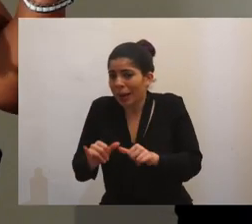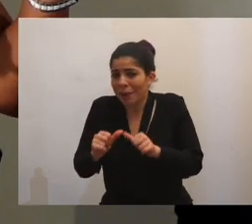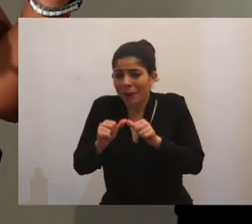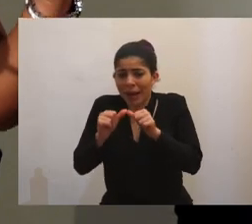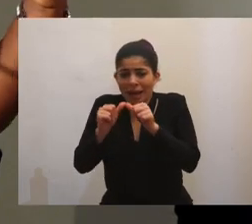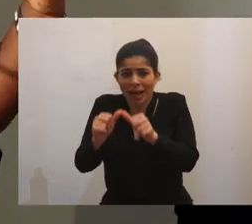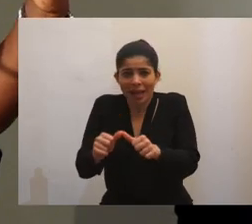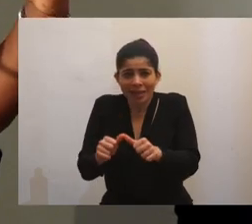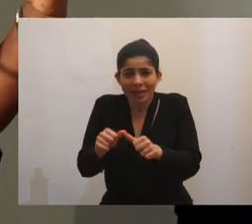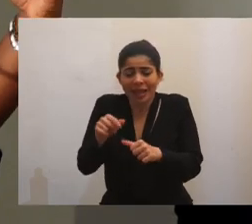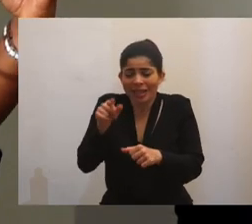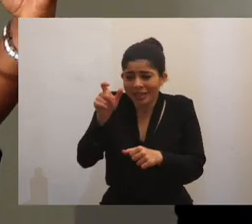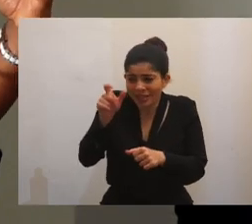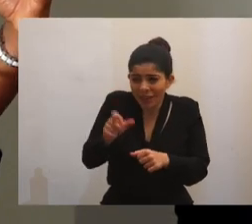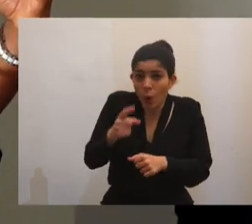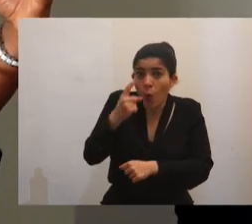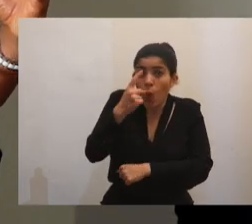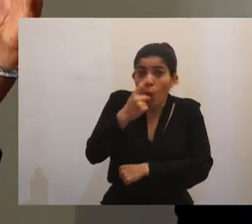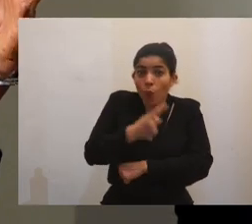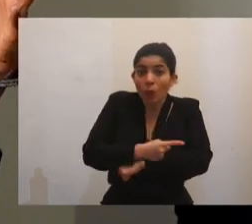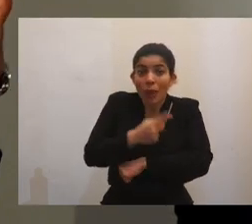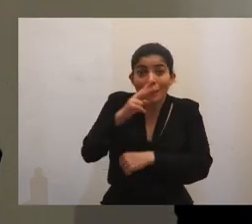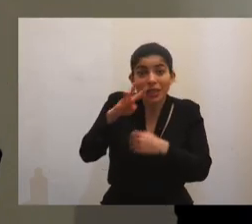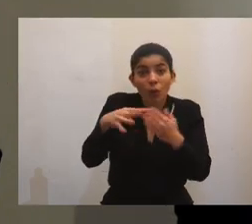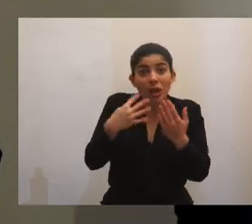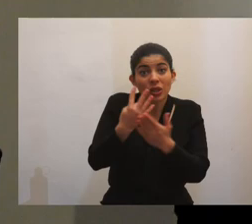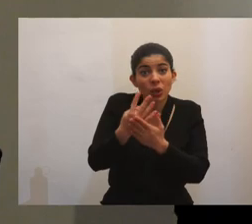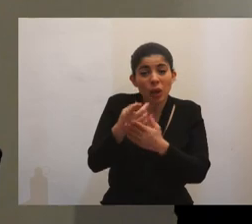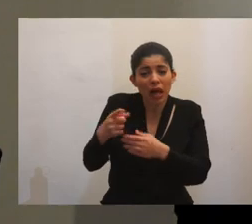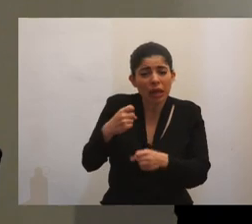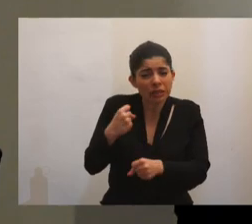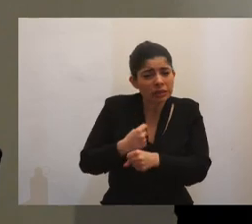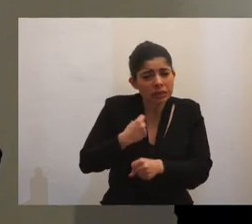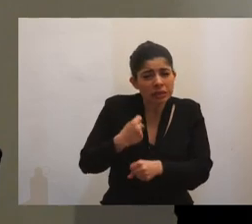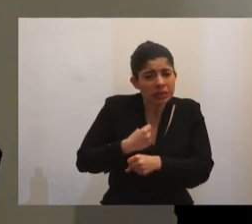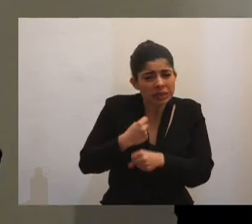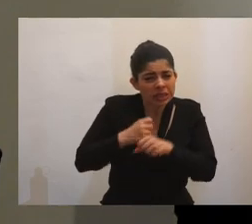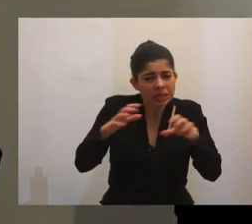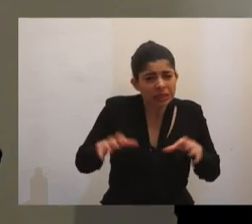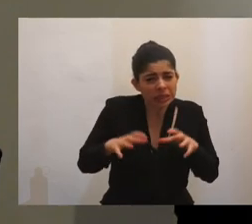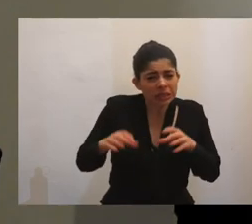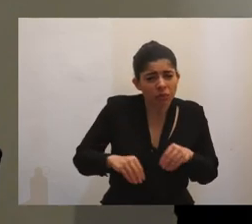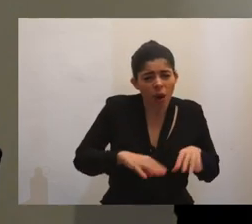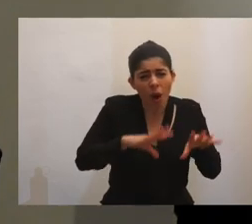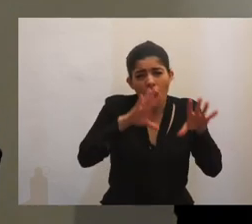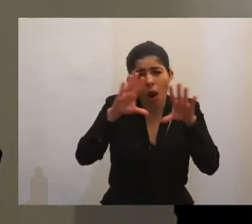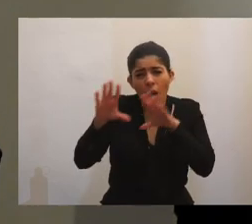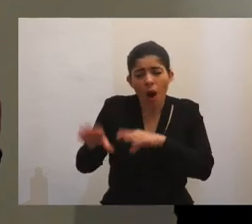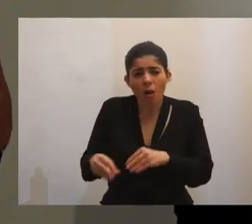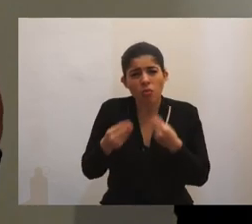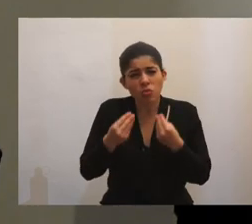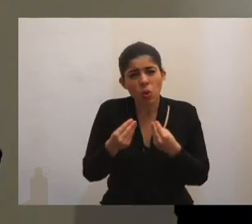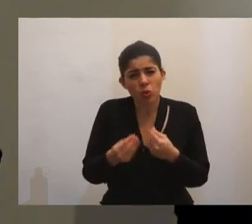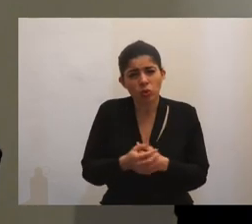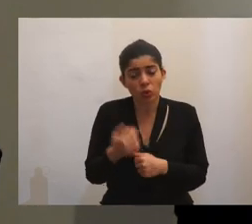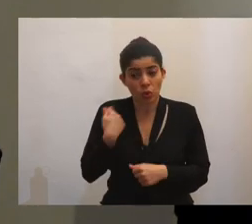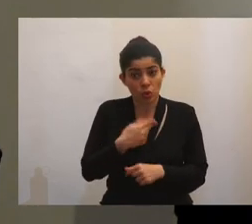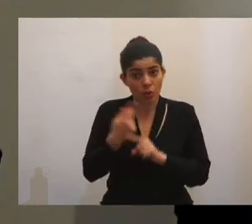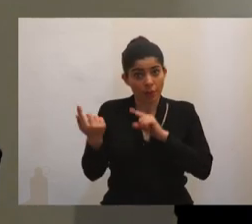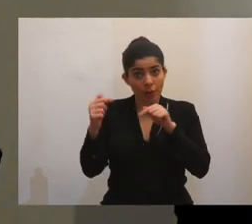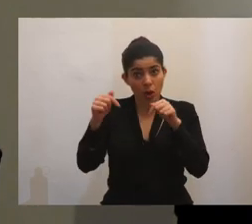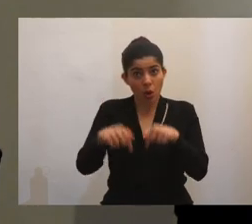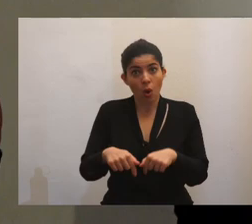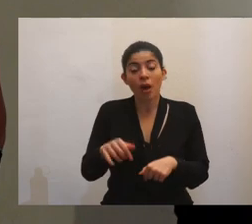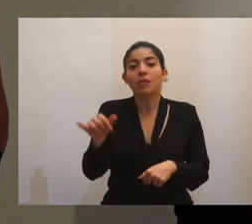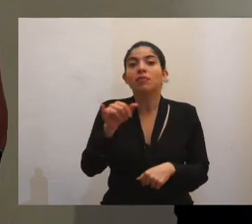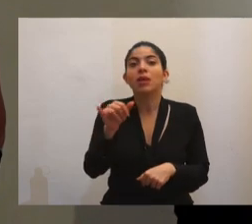haciendo en un día de 24 horas muchísimas actividades. Hoy estamos aquí porque también